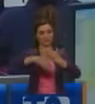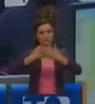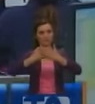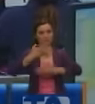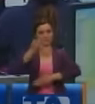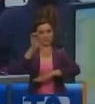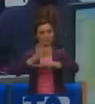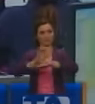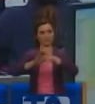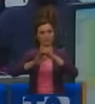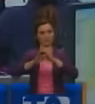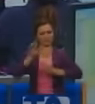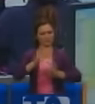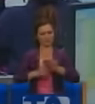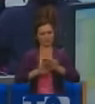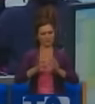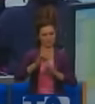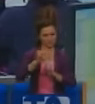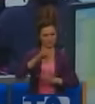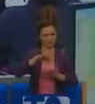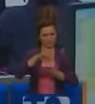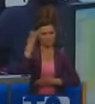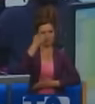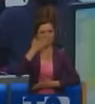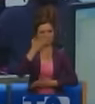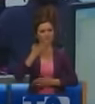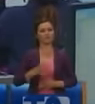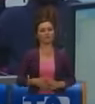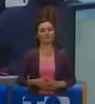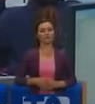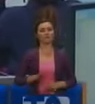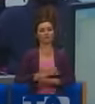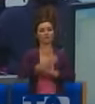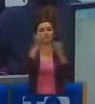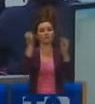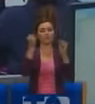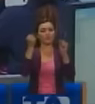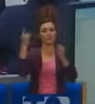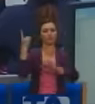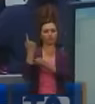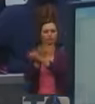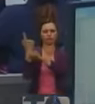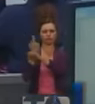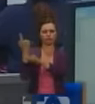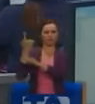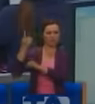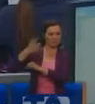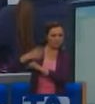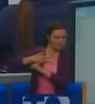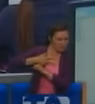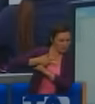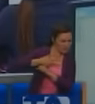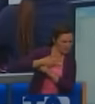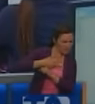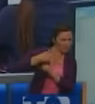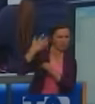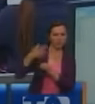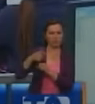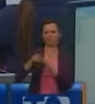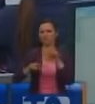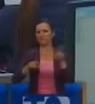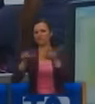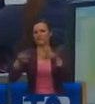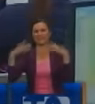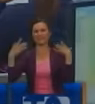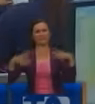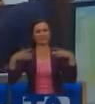para analizar la situación que se vive aquí en la provincia de Esmeraldas. En la mañana se realizó un sobrevuelo y se pudo constatar la situación de algunos rincones de